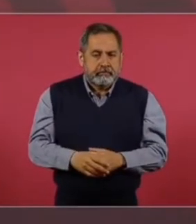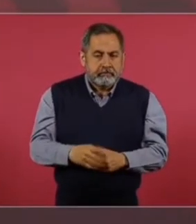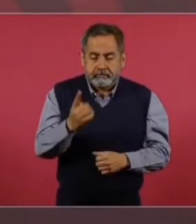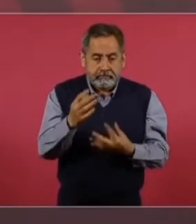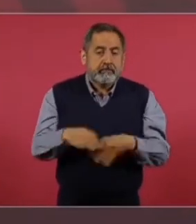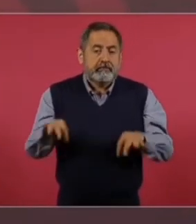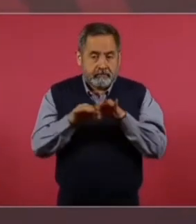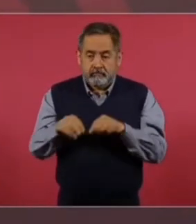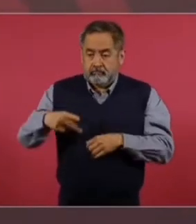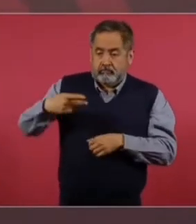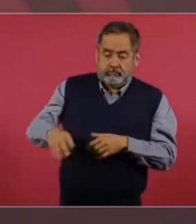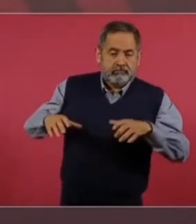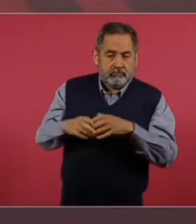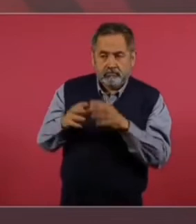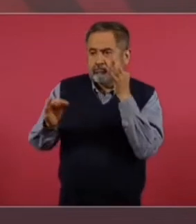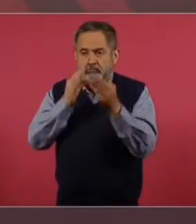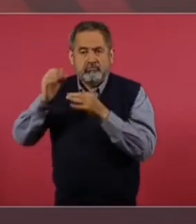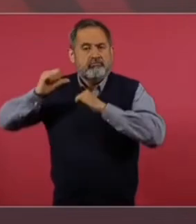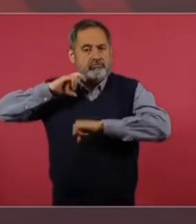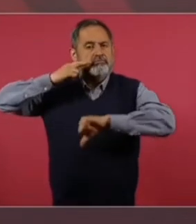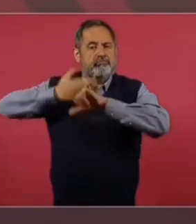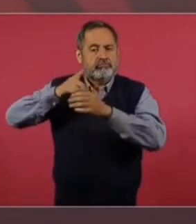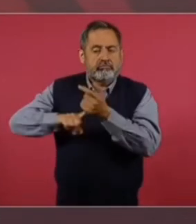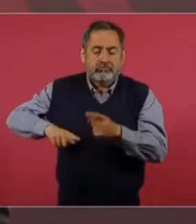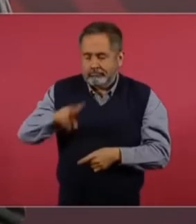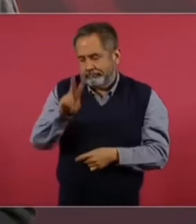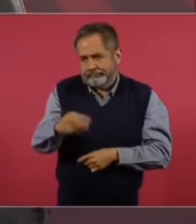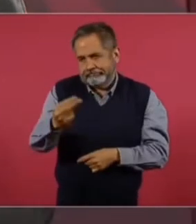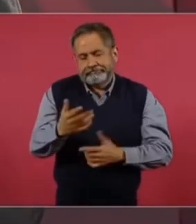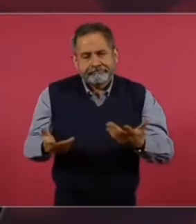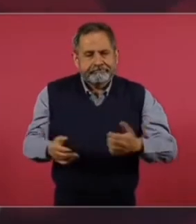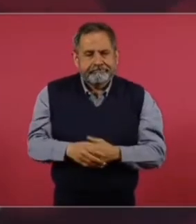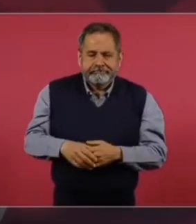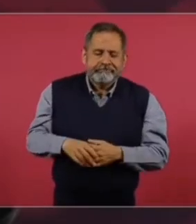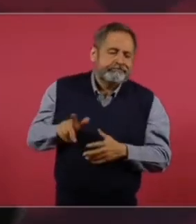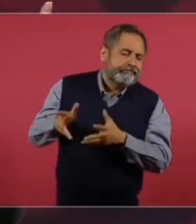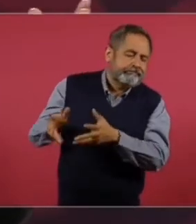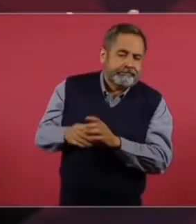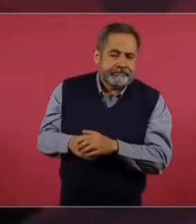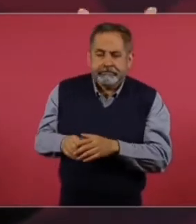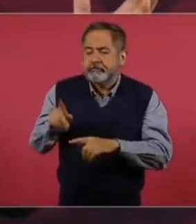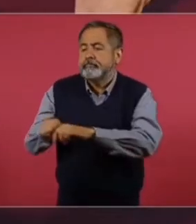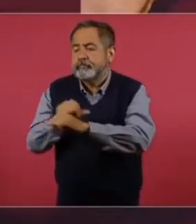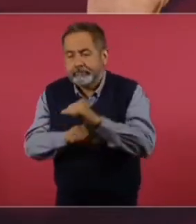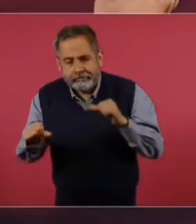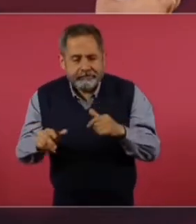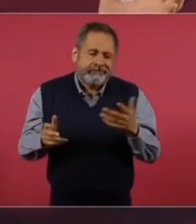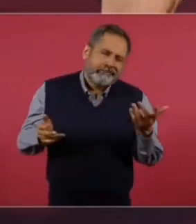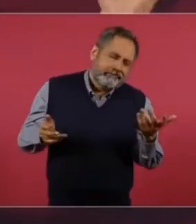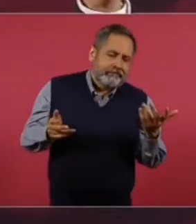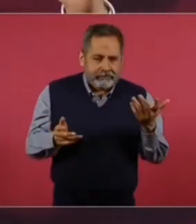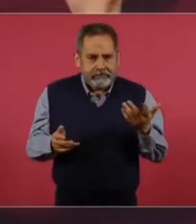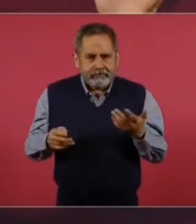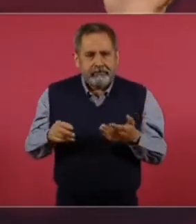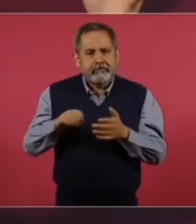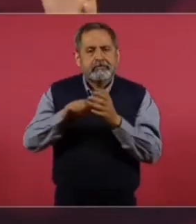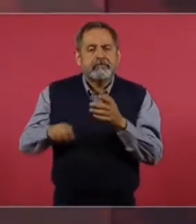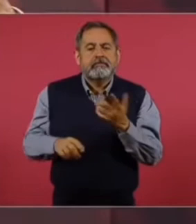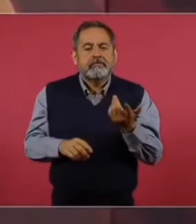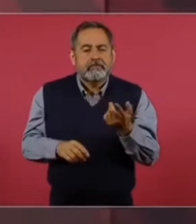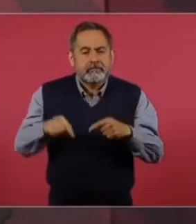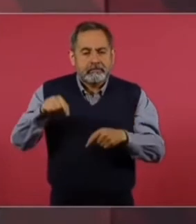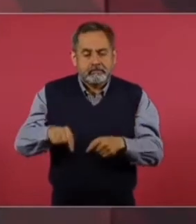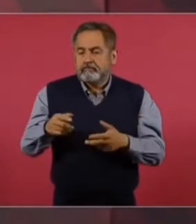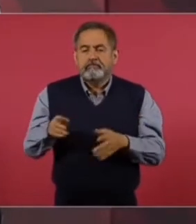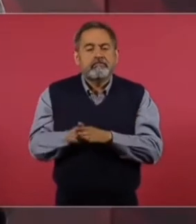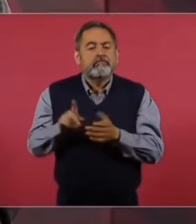importante tener una agencia del gobierno. Se suple con lo que se hace con el